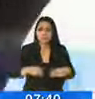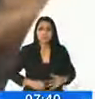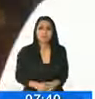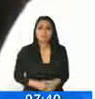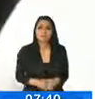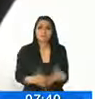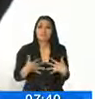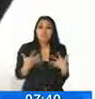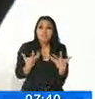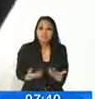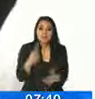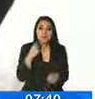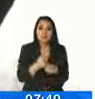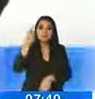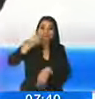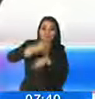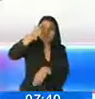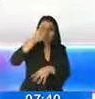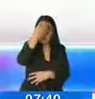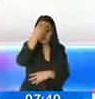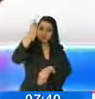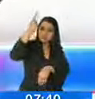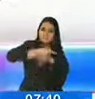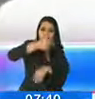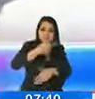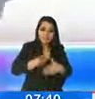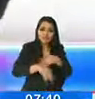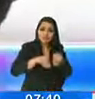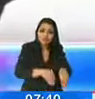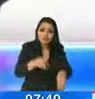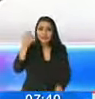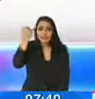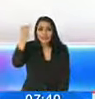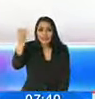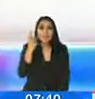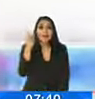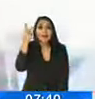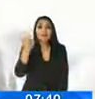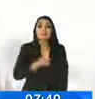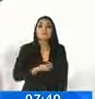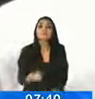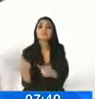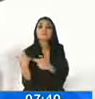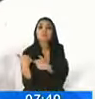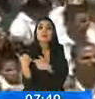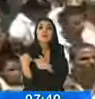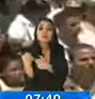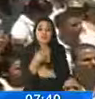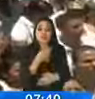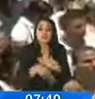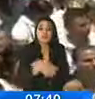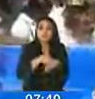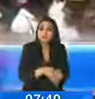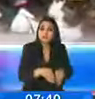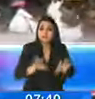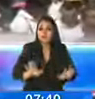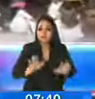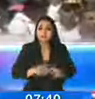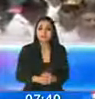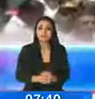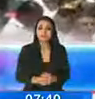es que no se imponga en la educación a nuestros hijos lo que como padres nos corresponde, lo que es mejor para ellos. Llenaron la avenida 9 de